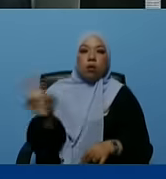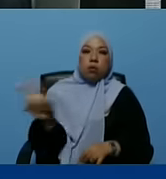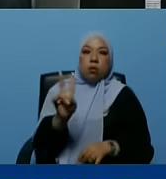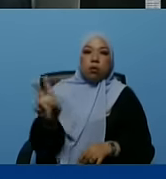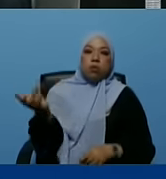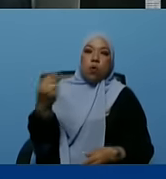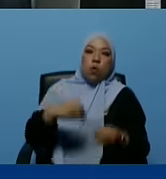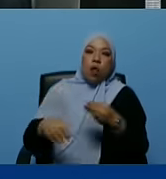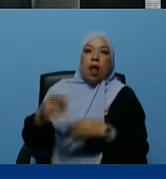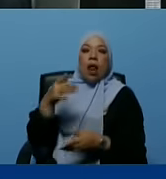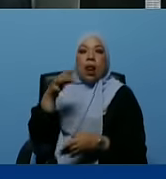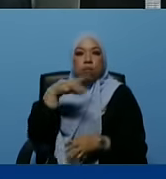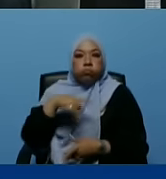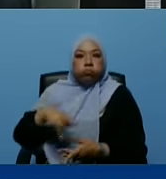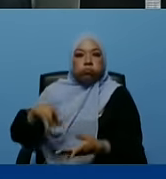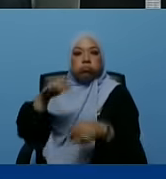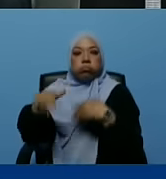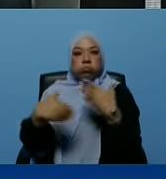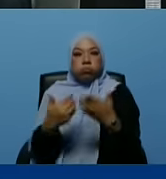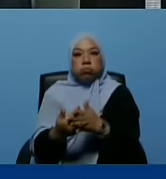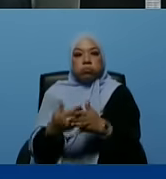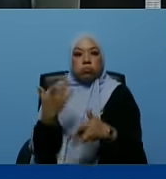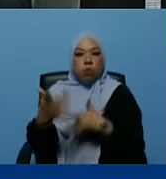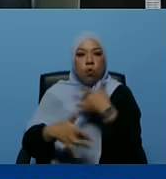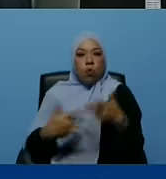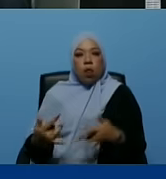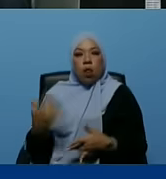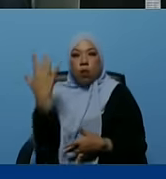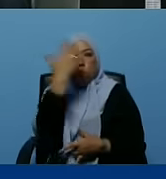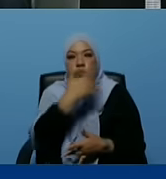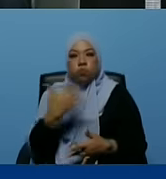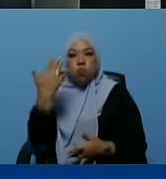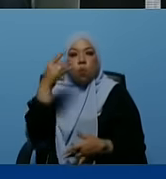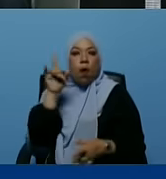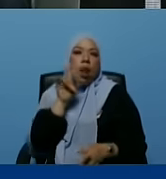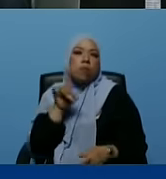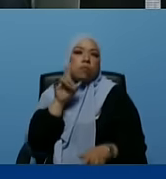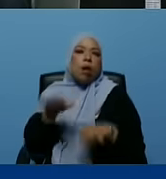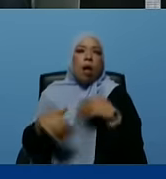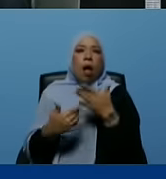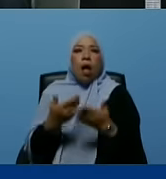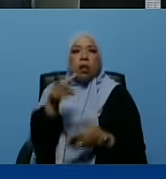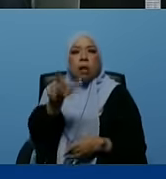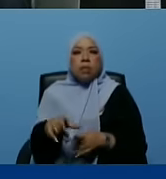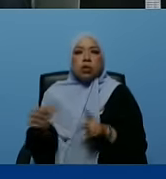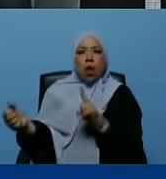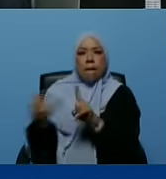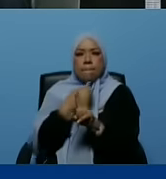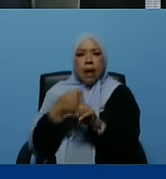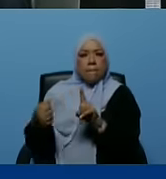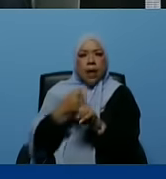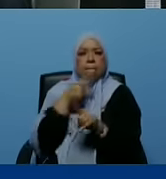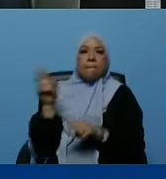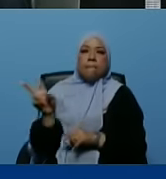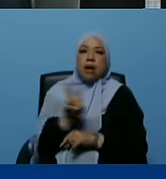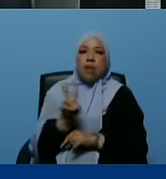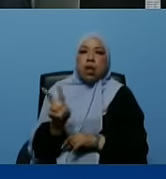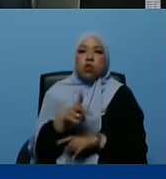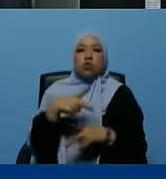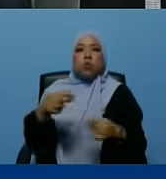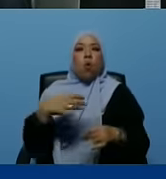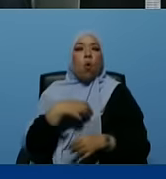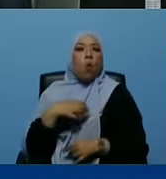los manipuladores, a los que les quieren lavar la cara a los fascistas y a los violentos en Venezuela, le diremos,